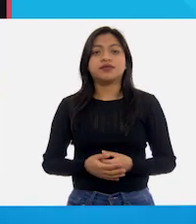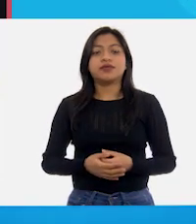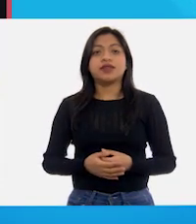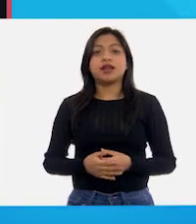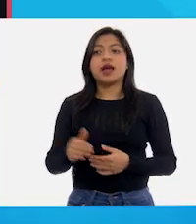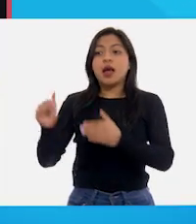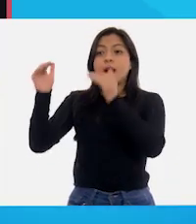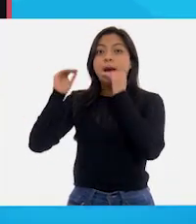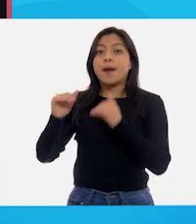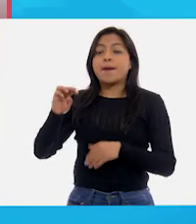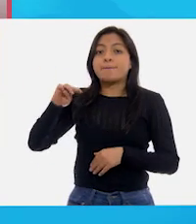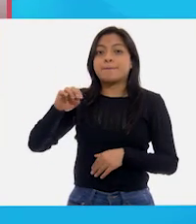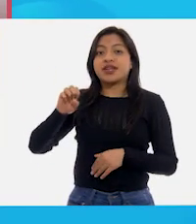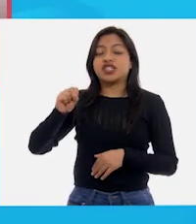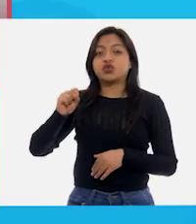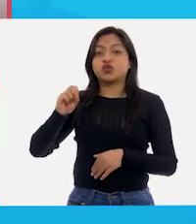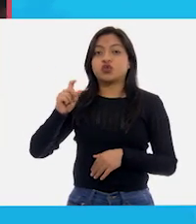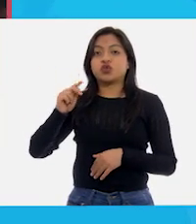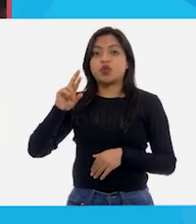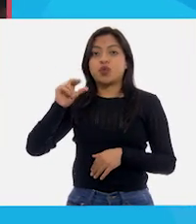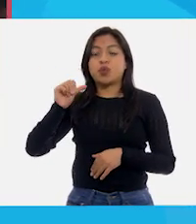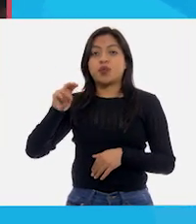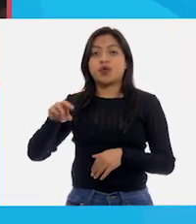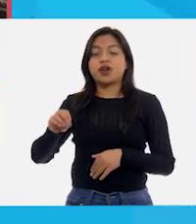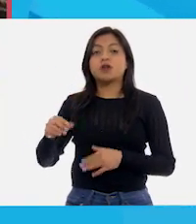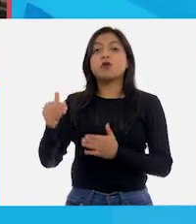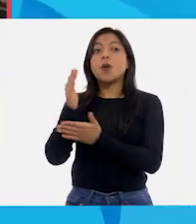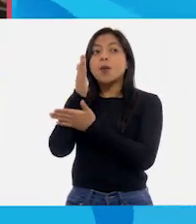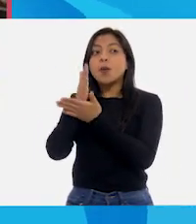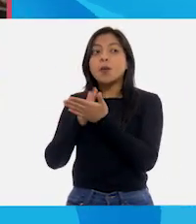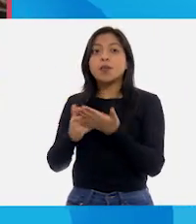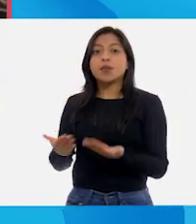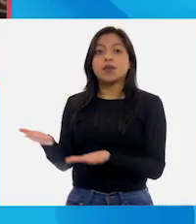La mezzo-soprano, que canta en medio.